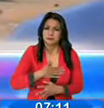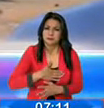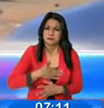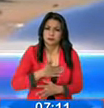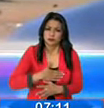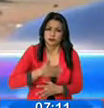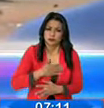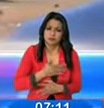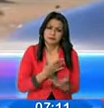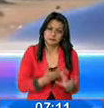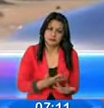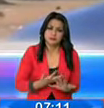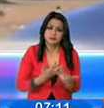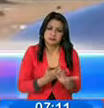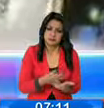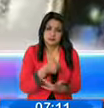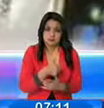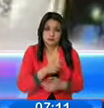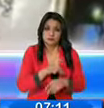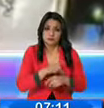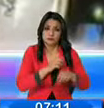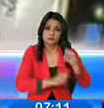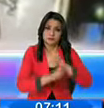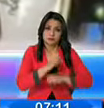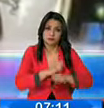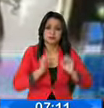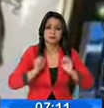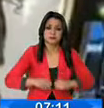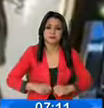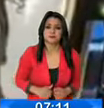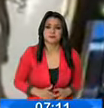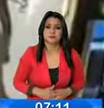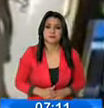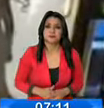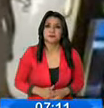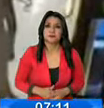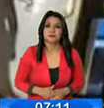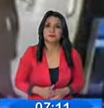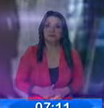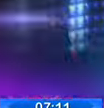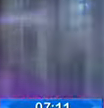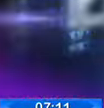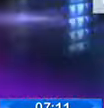los diagnósticos que diga el doctor. Informa José Morales.